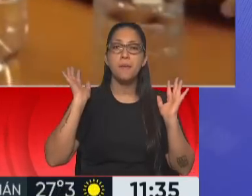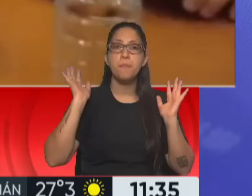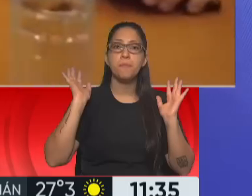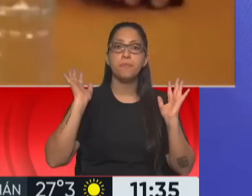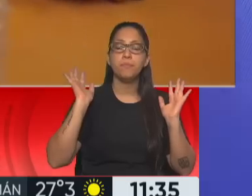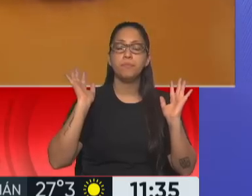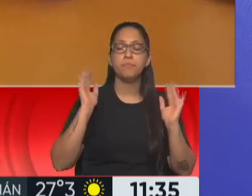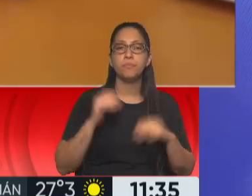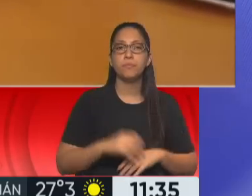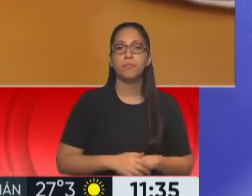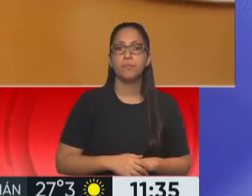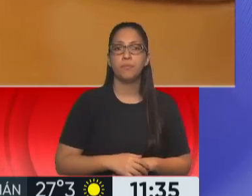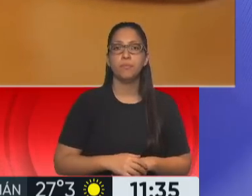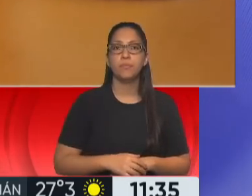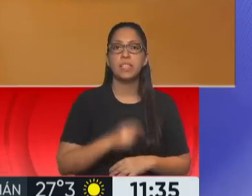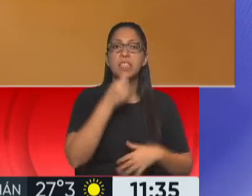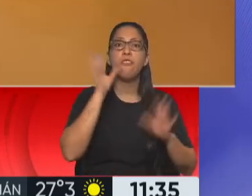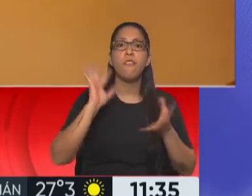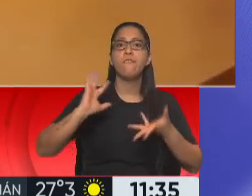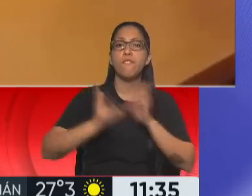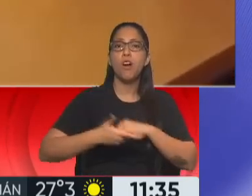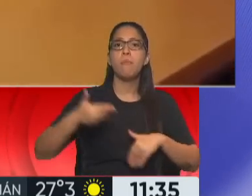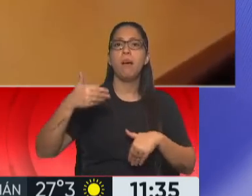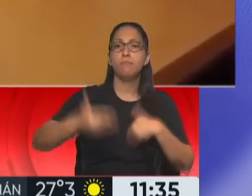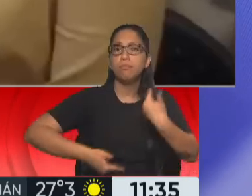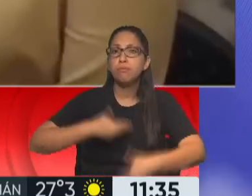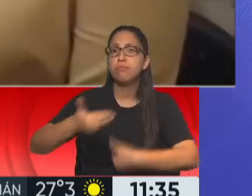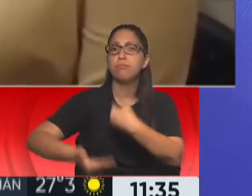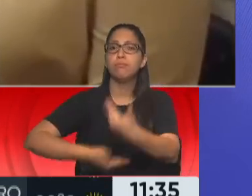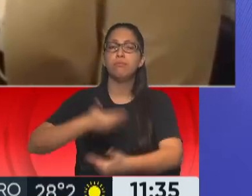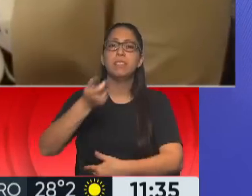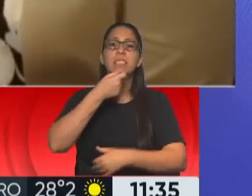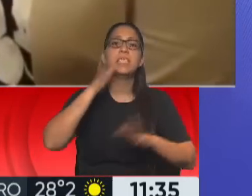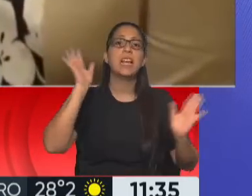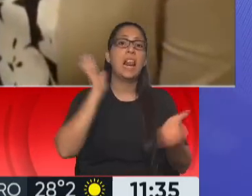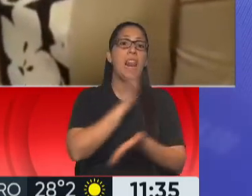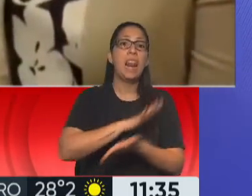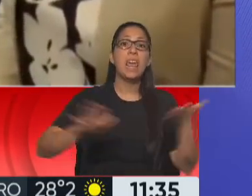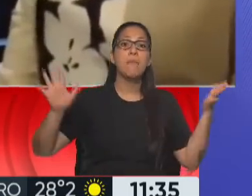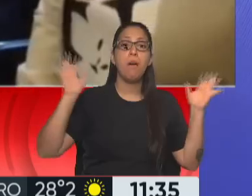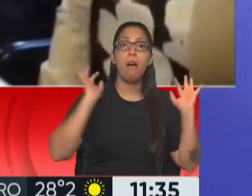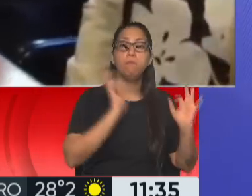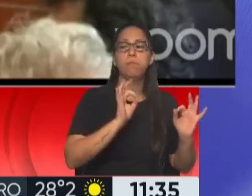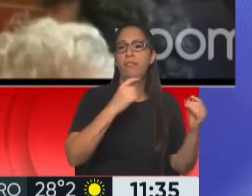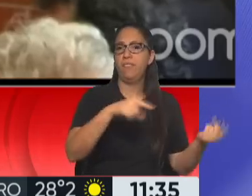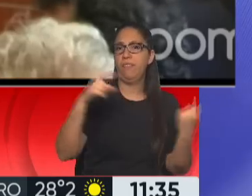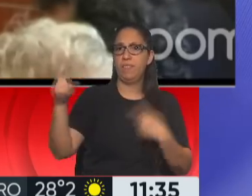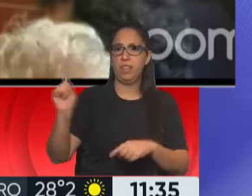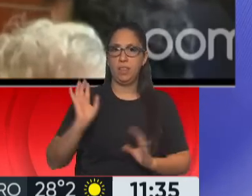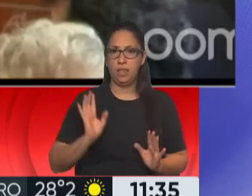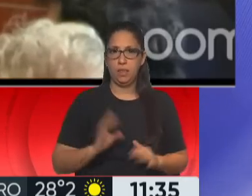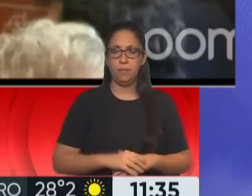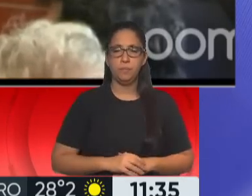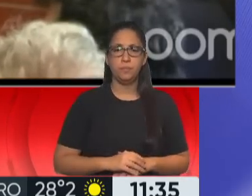día, cómo lo hacen. Si saliera ficha limpia del Congreso sería otra cosa para el tema de los cargos.